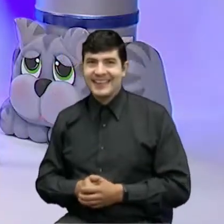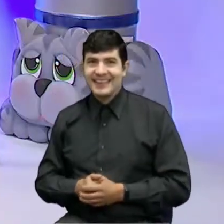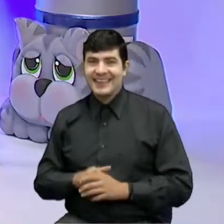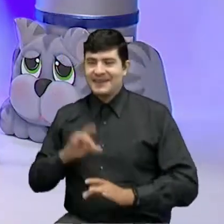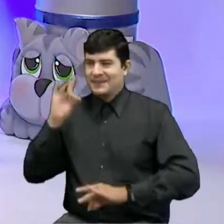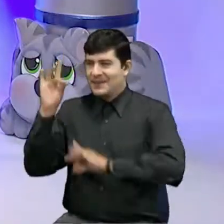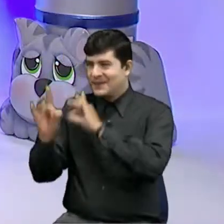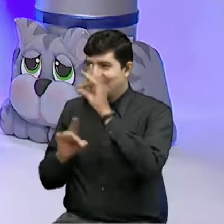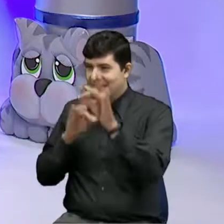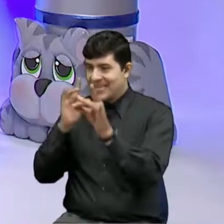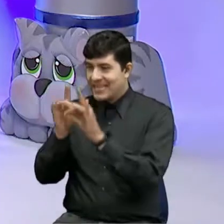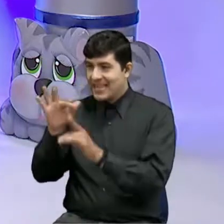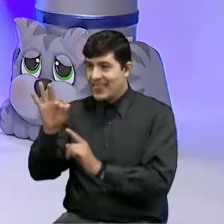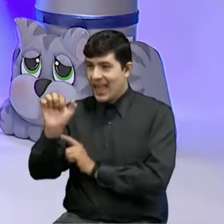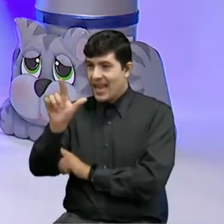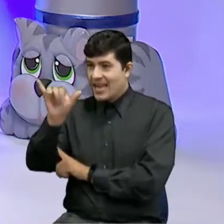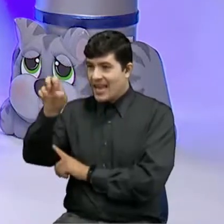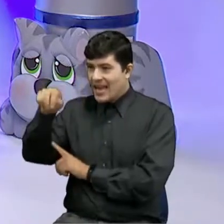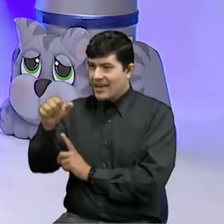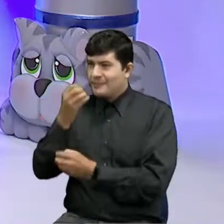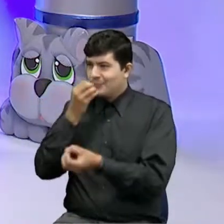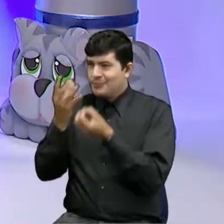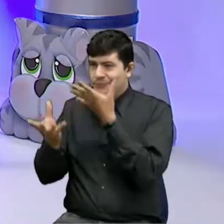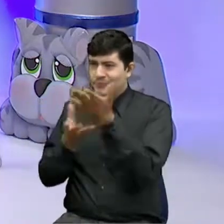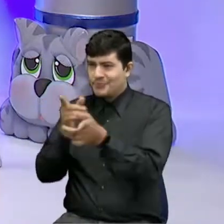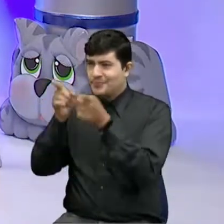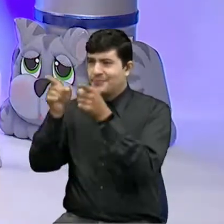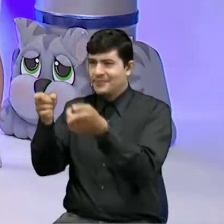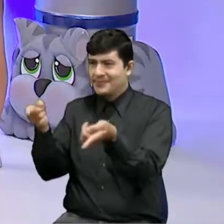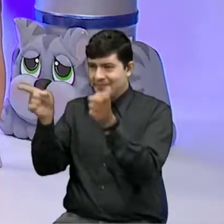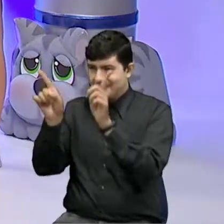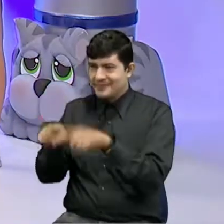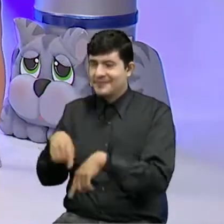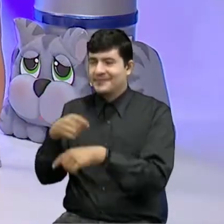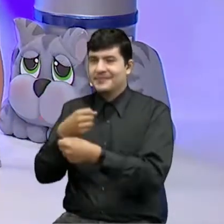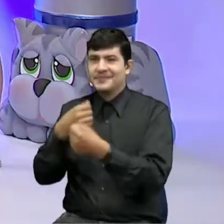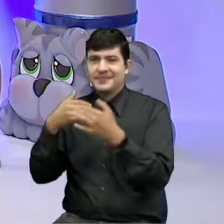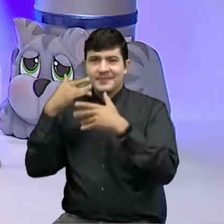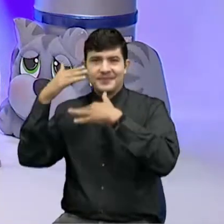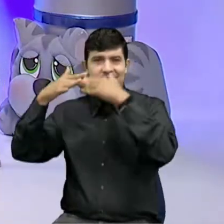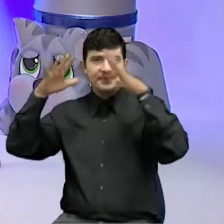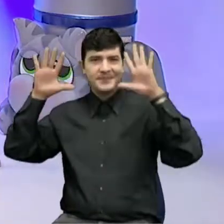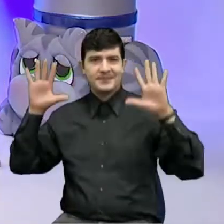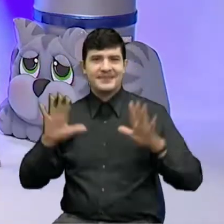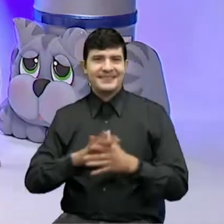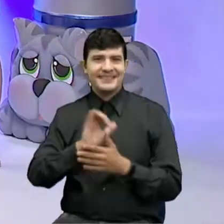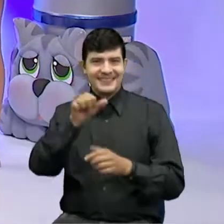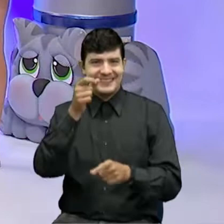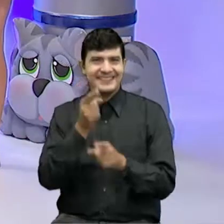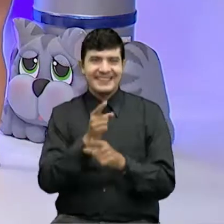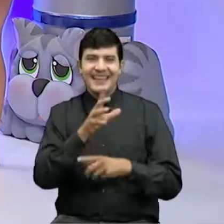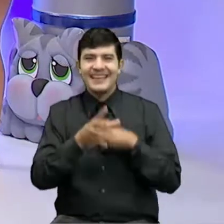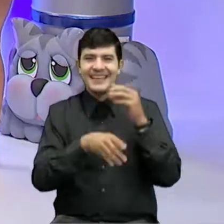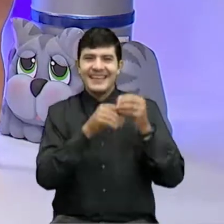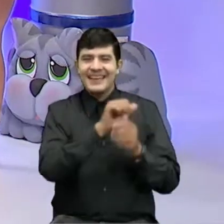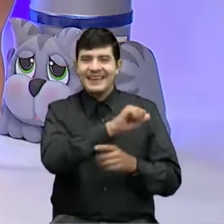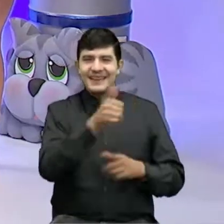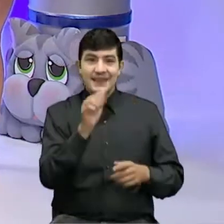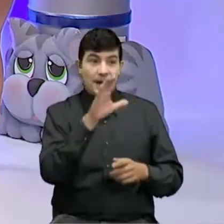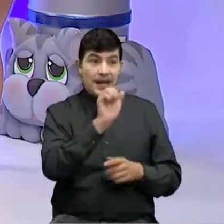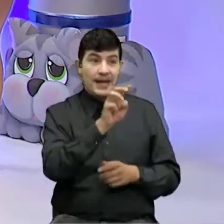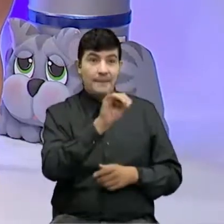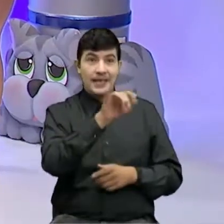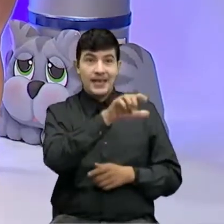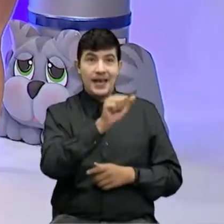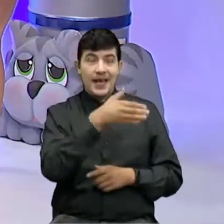presente, profe. Excelente, Italiana, un hermosa. Besito para ti también, mi cielo. Tenemos también un saludito de Camila Correa que hoy